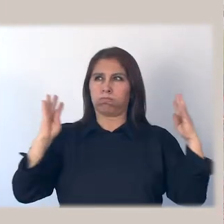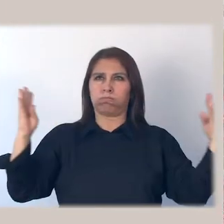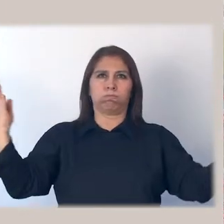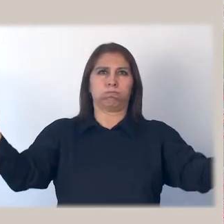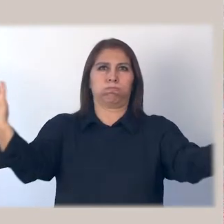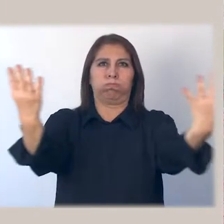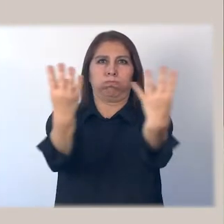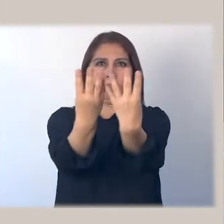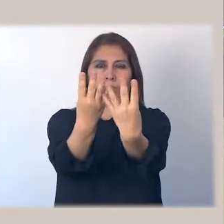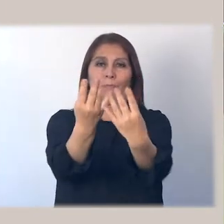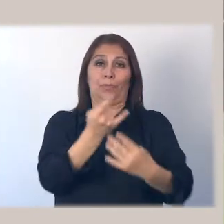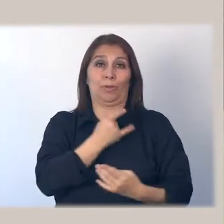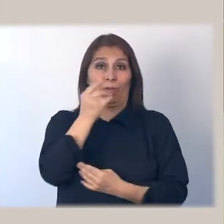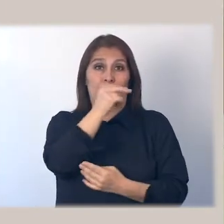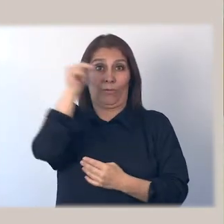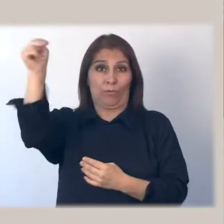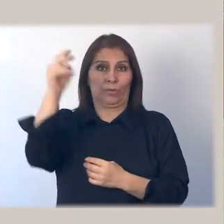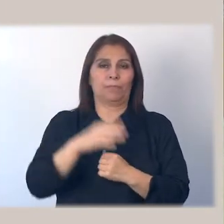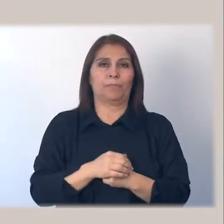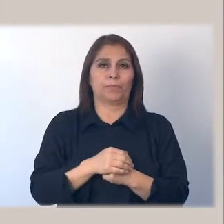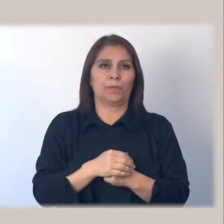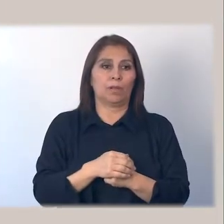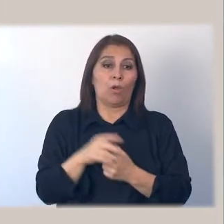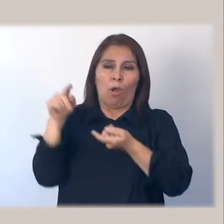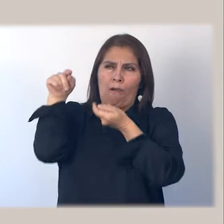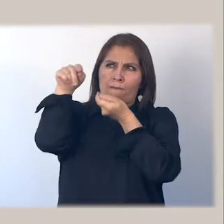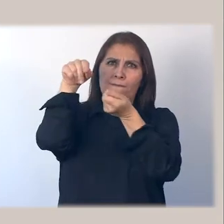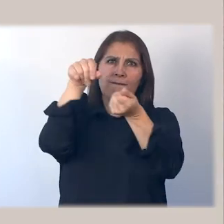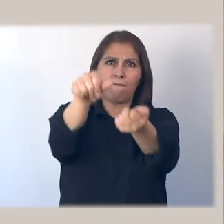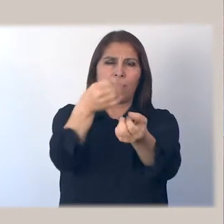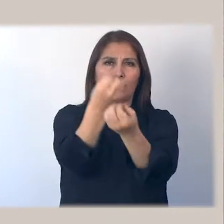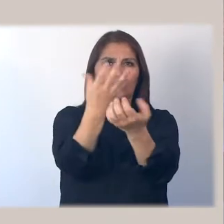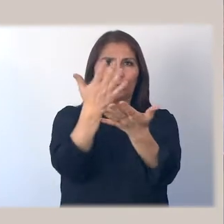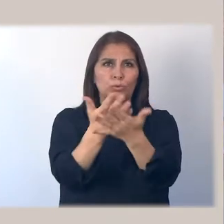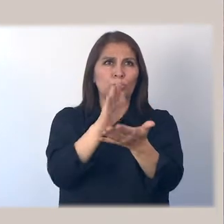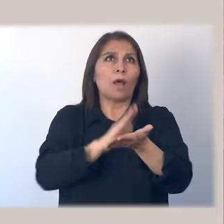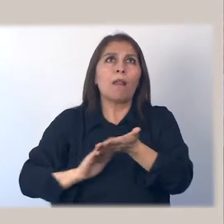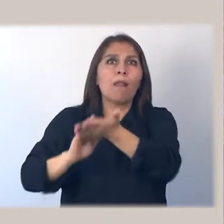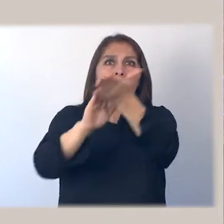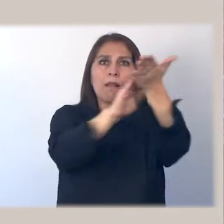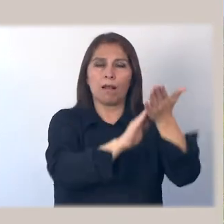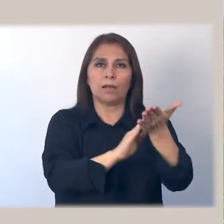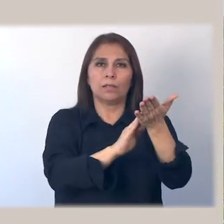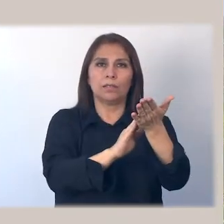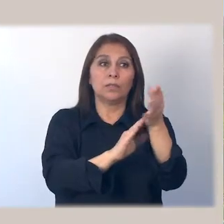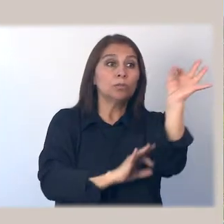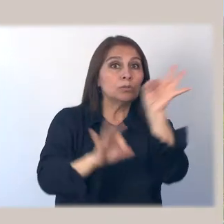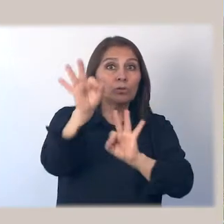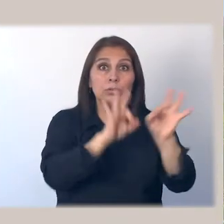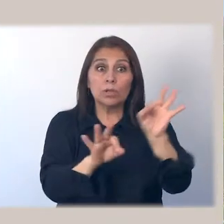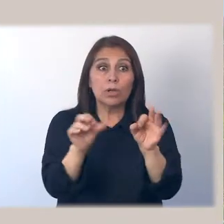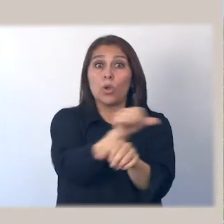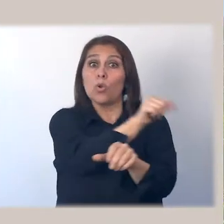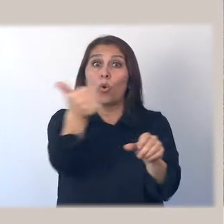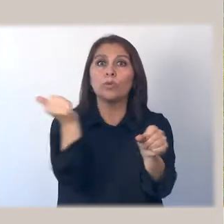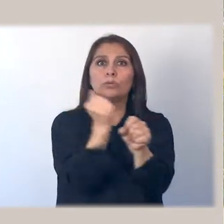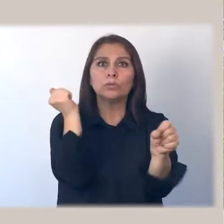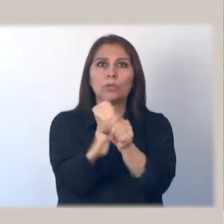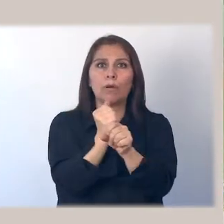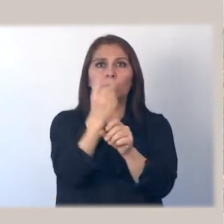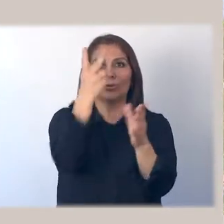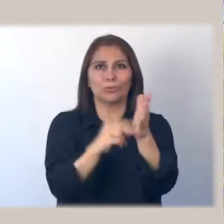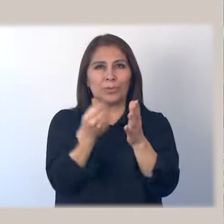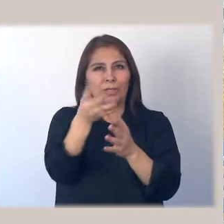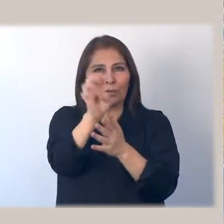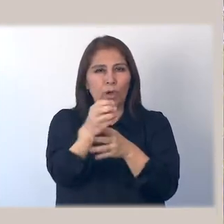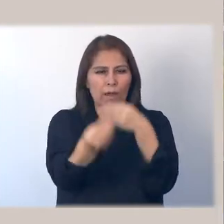periférico. Luego de esta gran inversión en infraestructura durante este periodo, se realizaron y entregaron muchas otras obras a lo largo